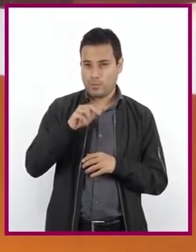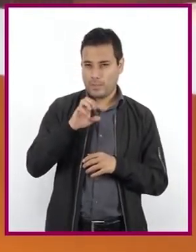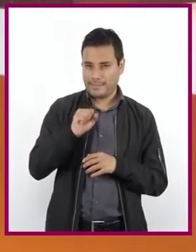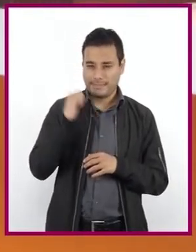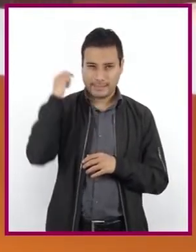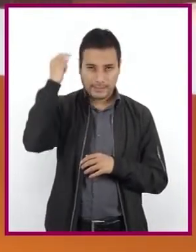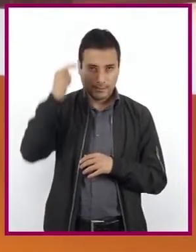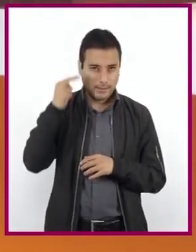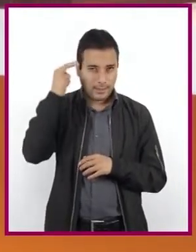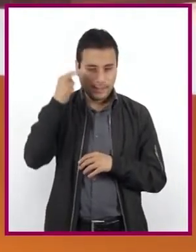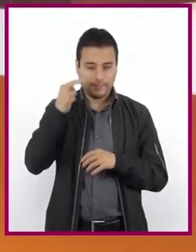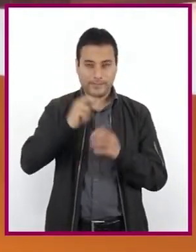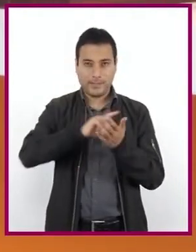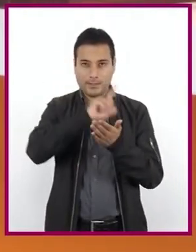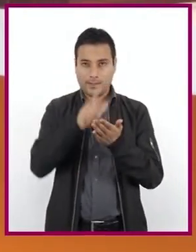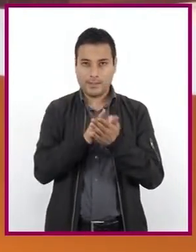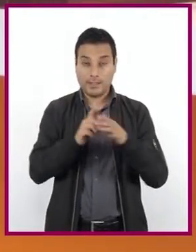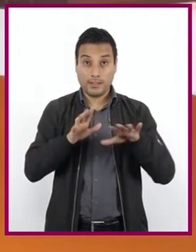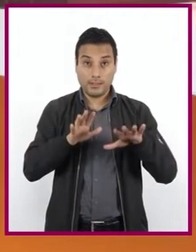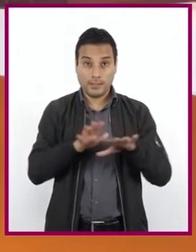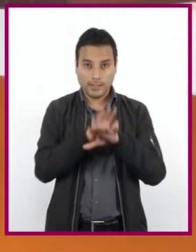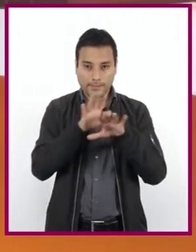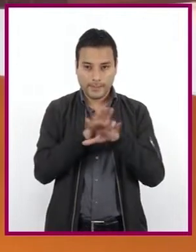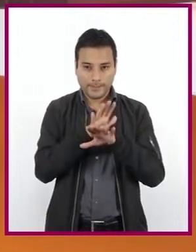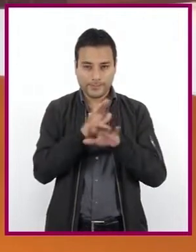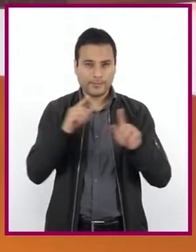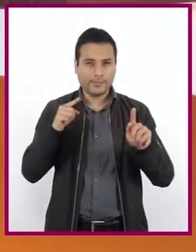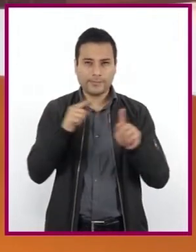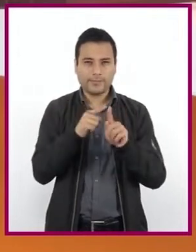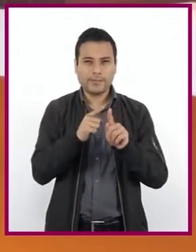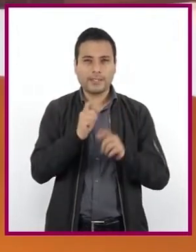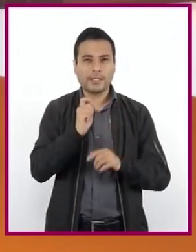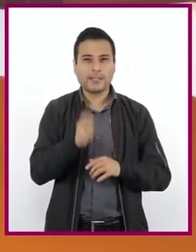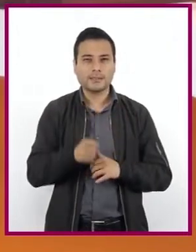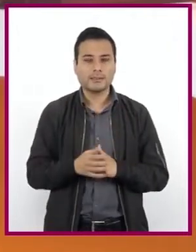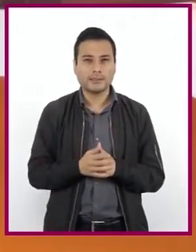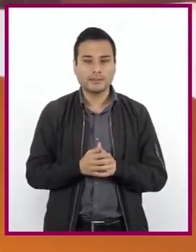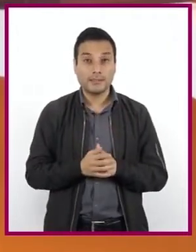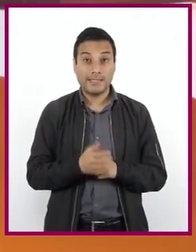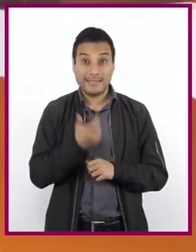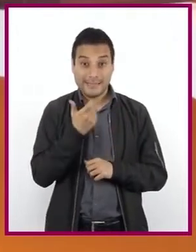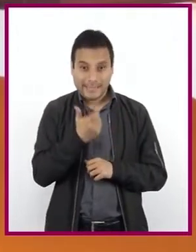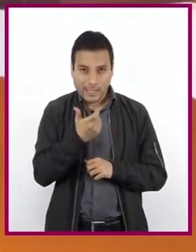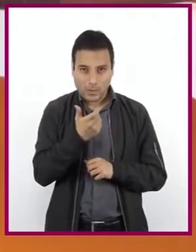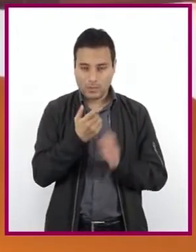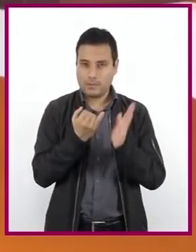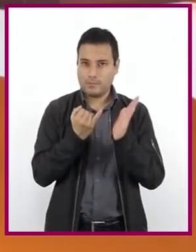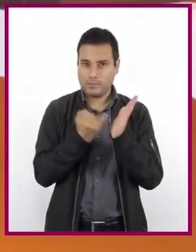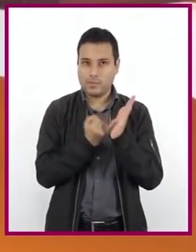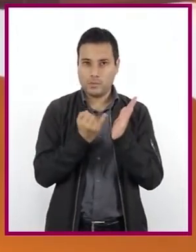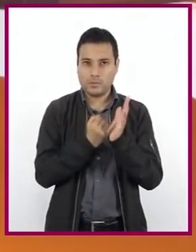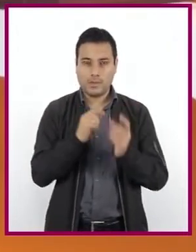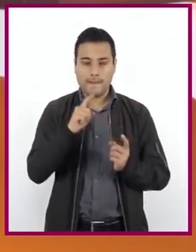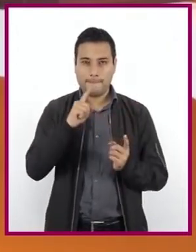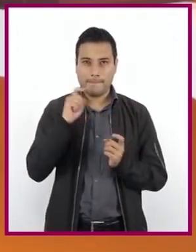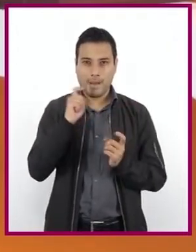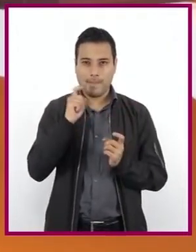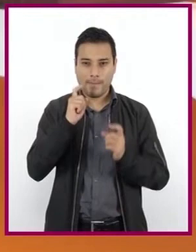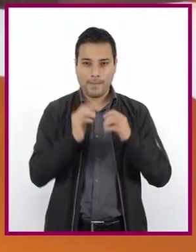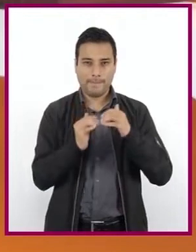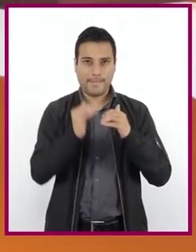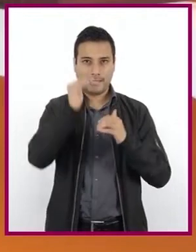monarcas borbones pretendían, en el terreno económico, recaudar más impuestos y con